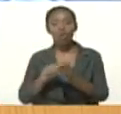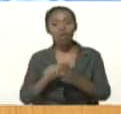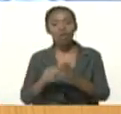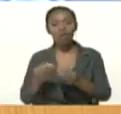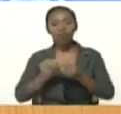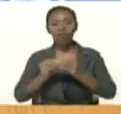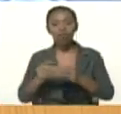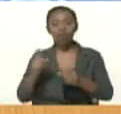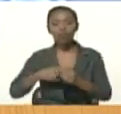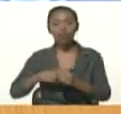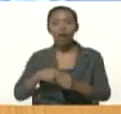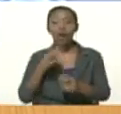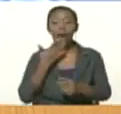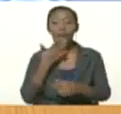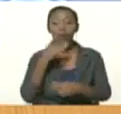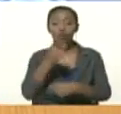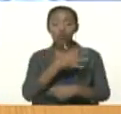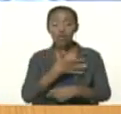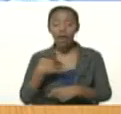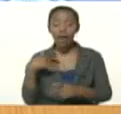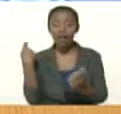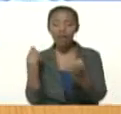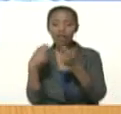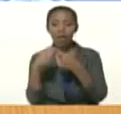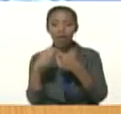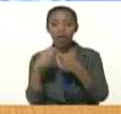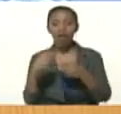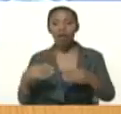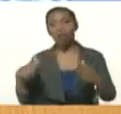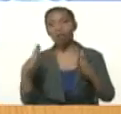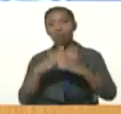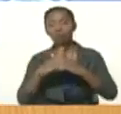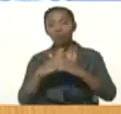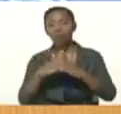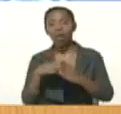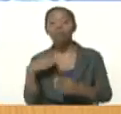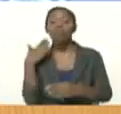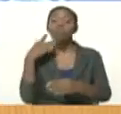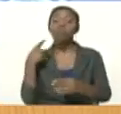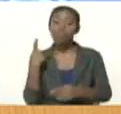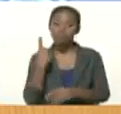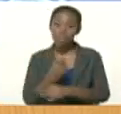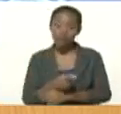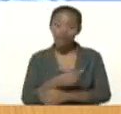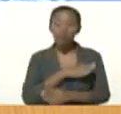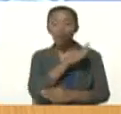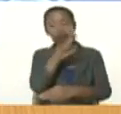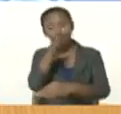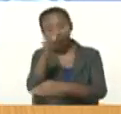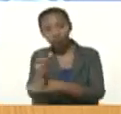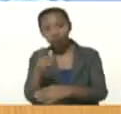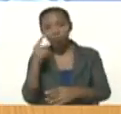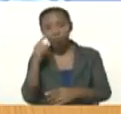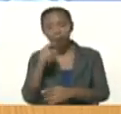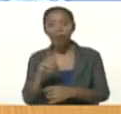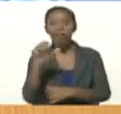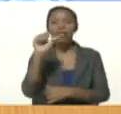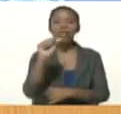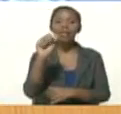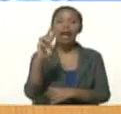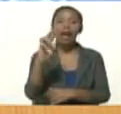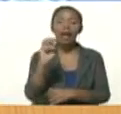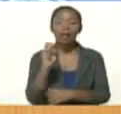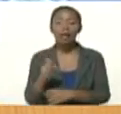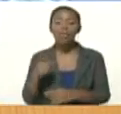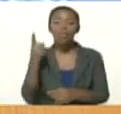Te va a vender un inmueble, tienes que ir al SAREM para dejar la propiedad. Te va a vender un carro, una moto, tienes